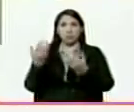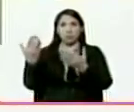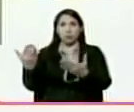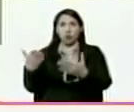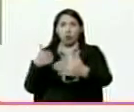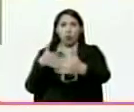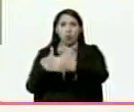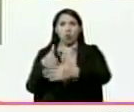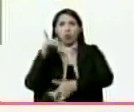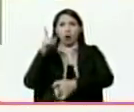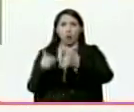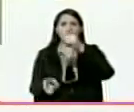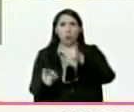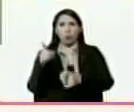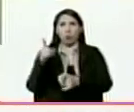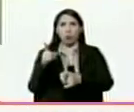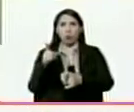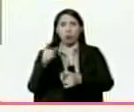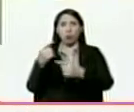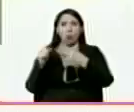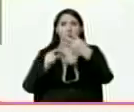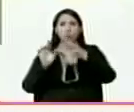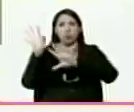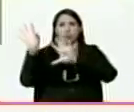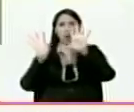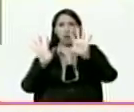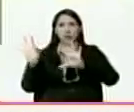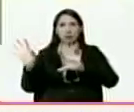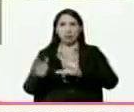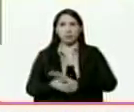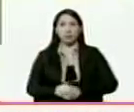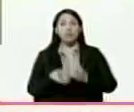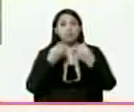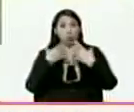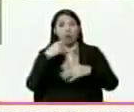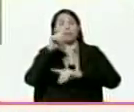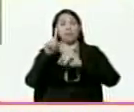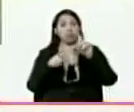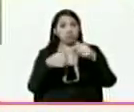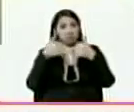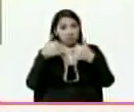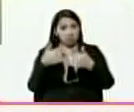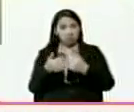alguno de esos 6 países. Buena pregunta también.